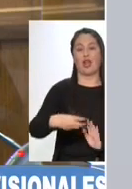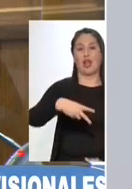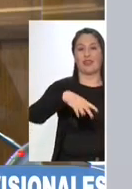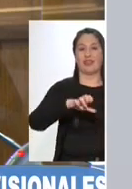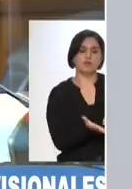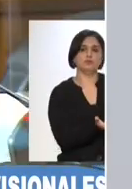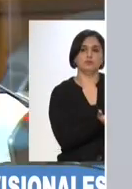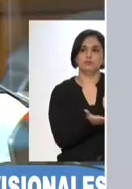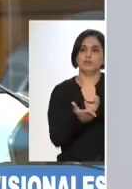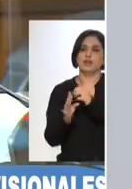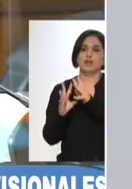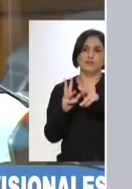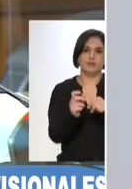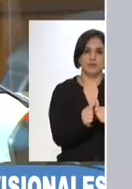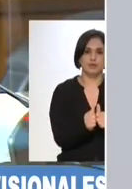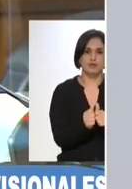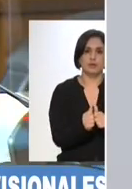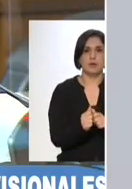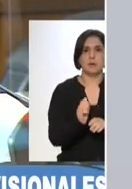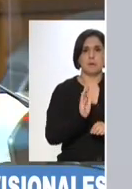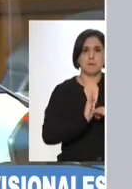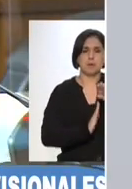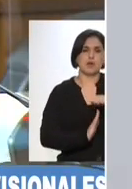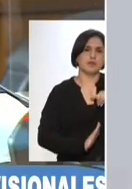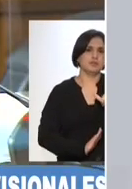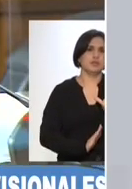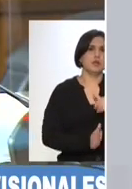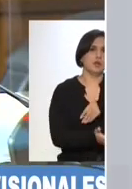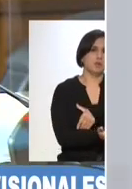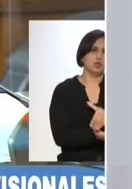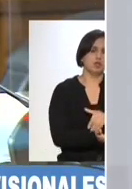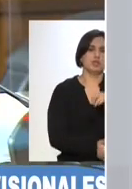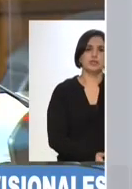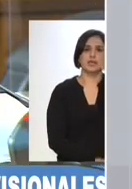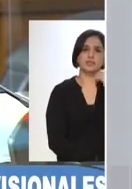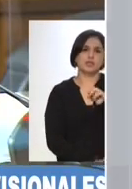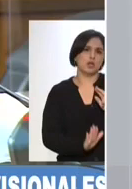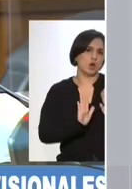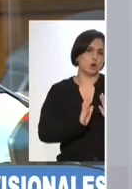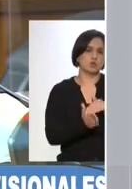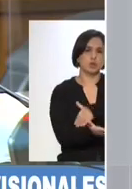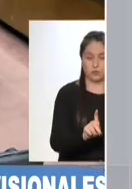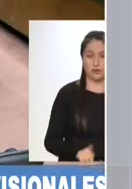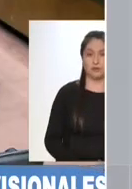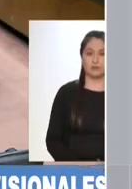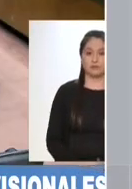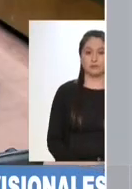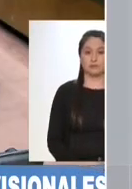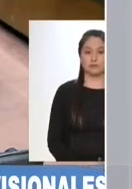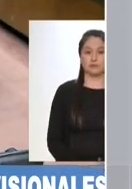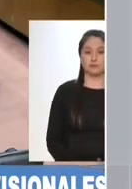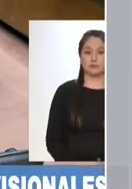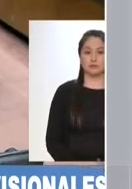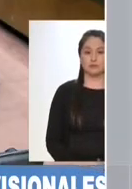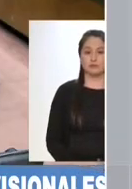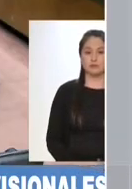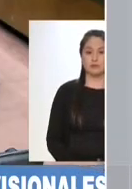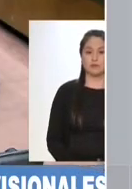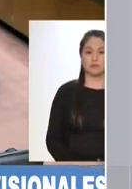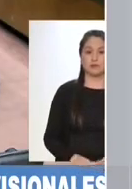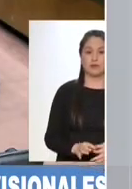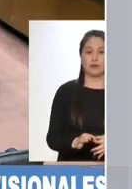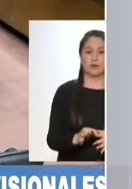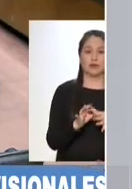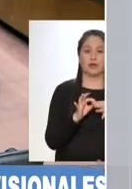retiro. si lo que pasa es que tenemos que sentarnos, pero de verdad, y raya para la suma, Nicolás, sin ninguna